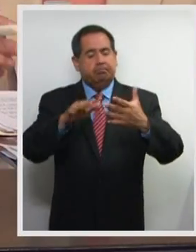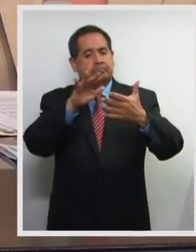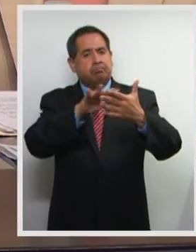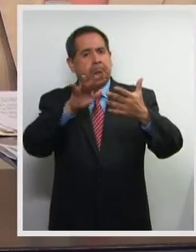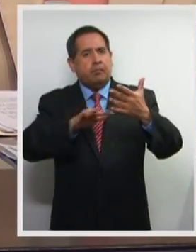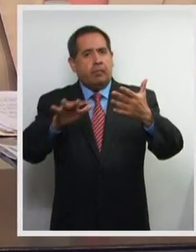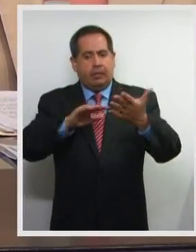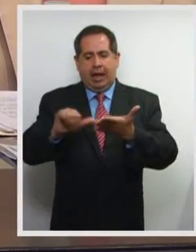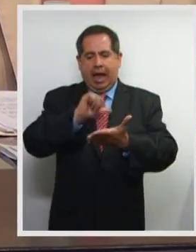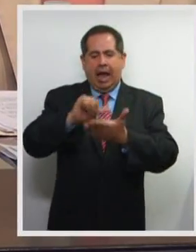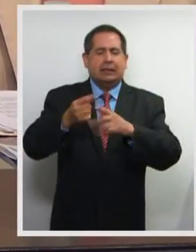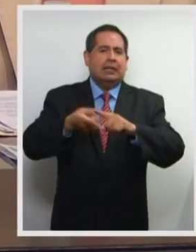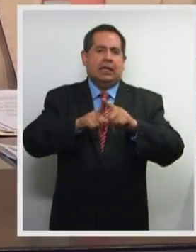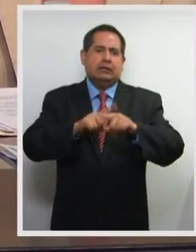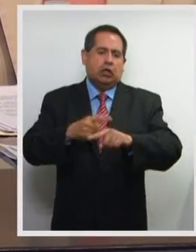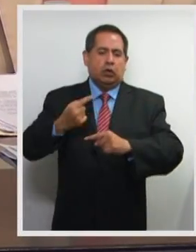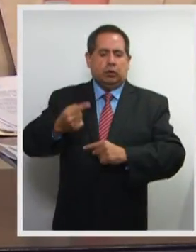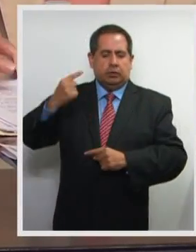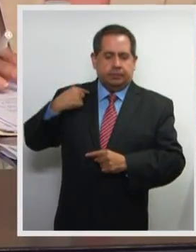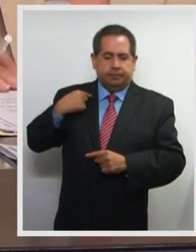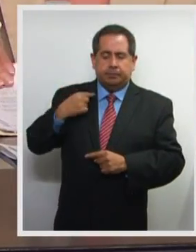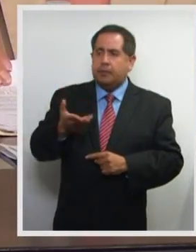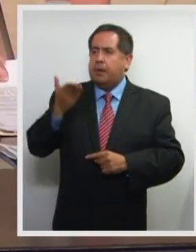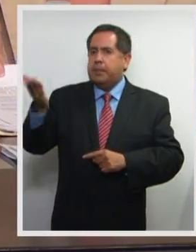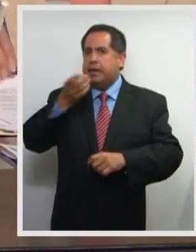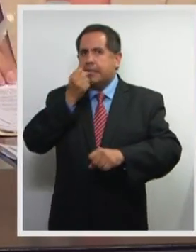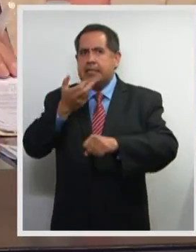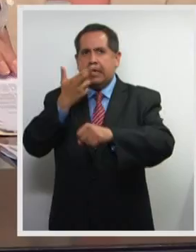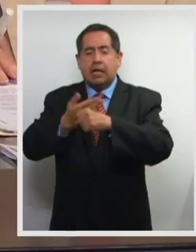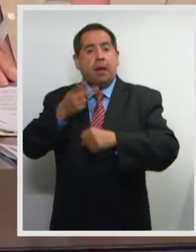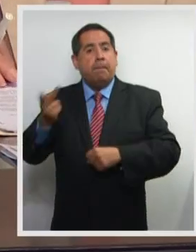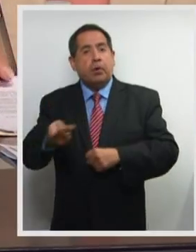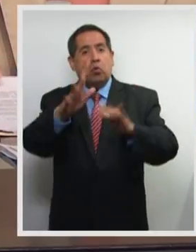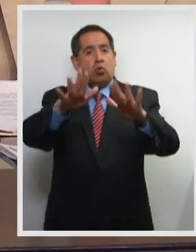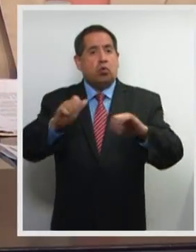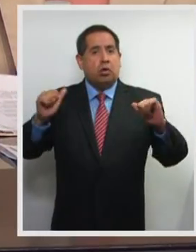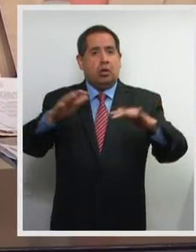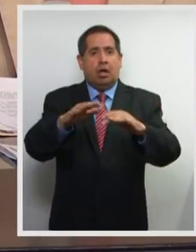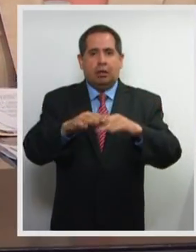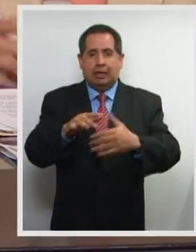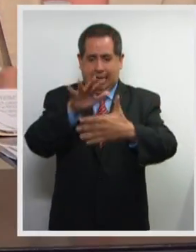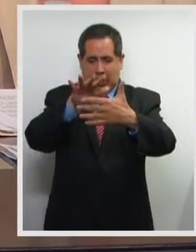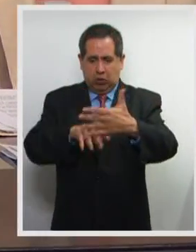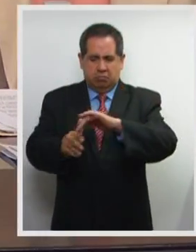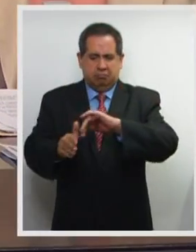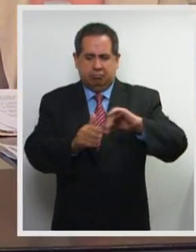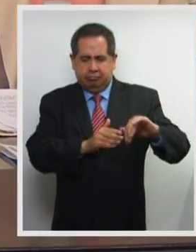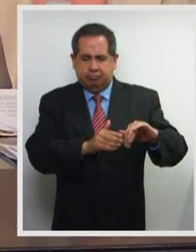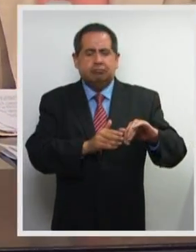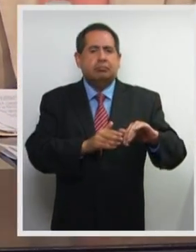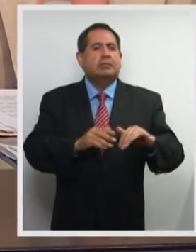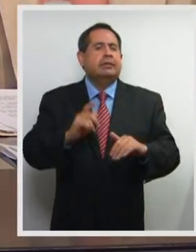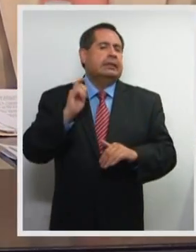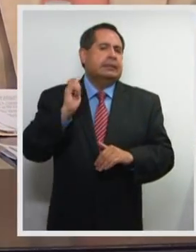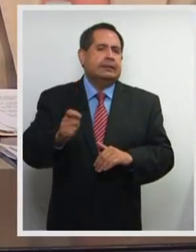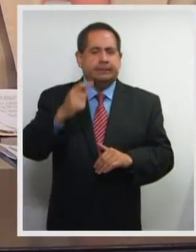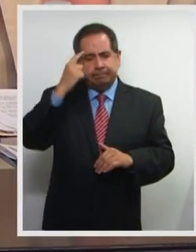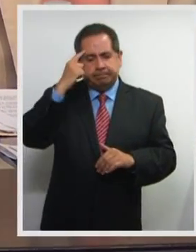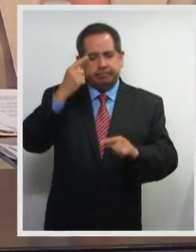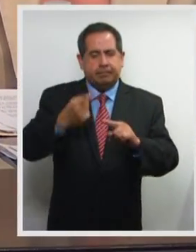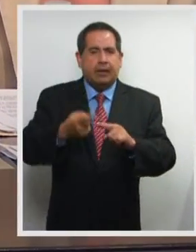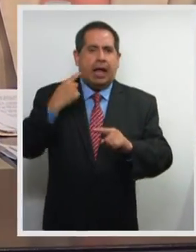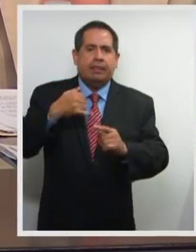del acta de la sesión anterior. Pido a la Secretaría consulte a la Asamblea si se dispensa su lectura, tomando en consideración que ha